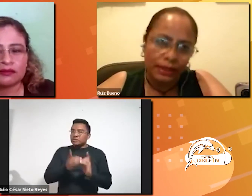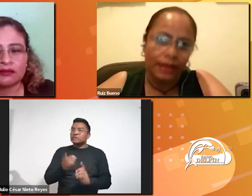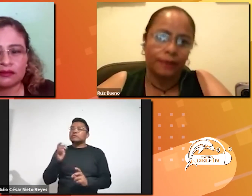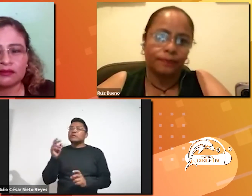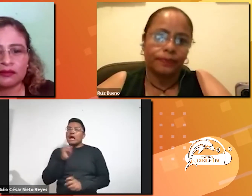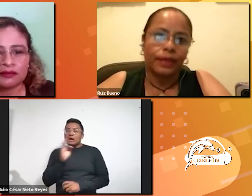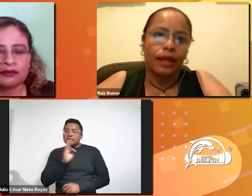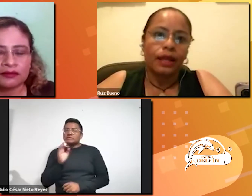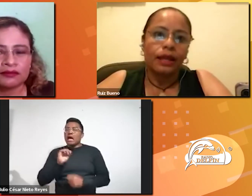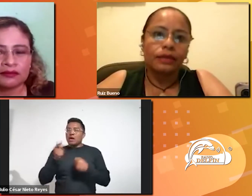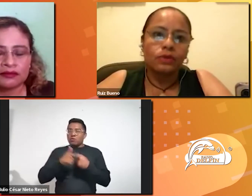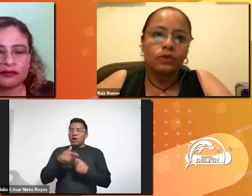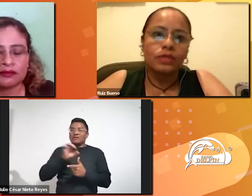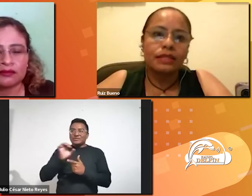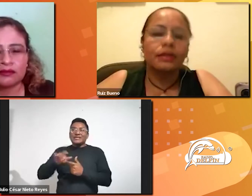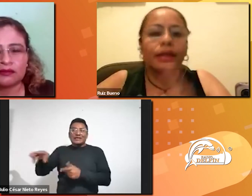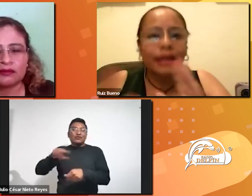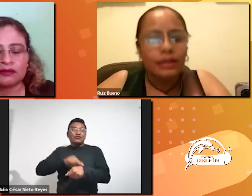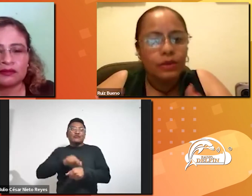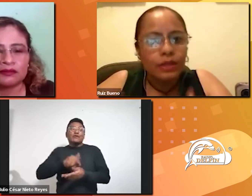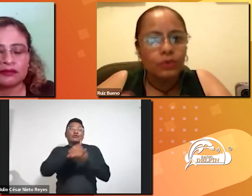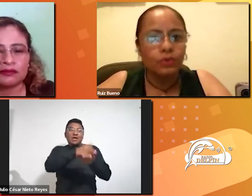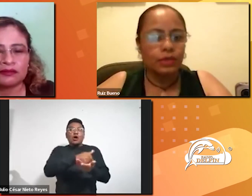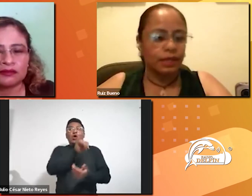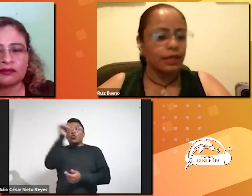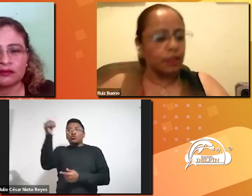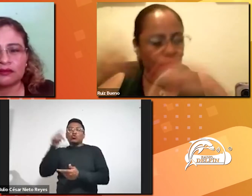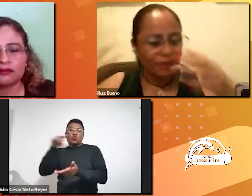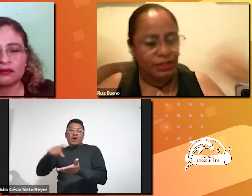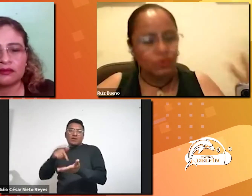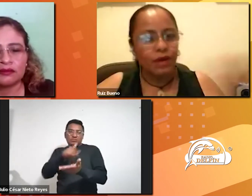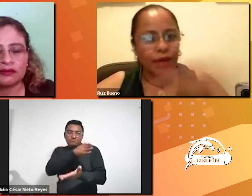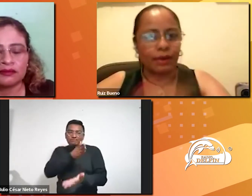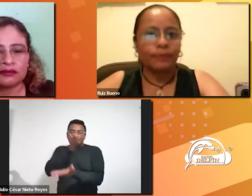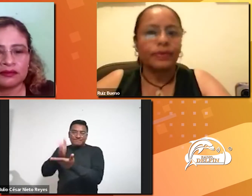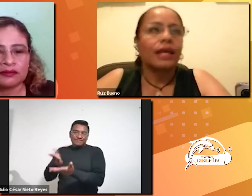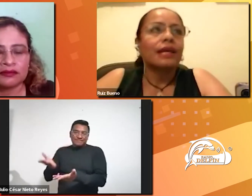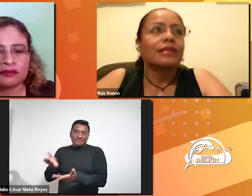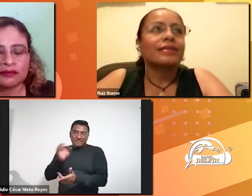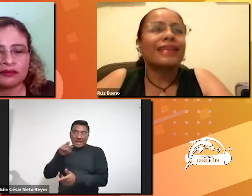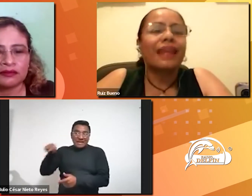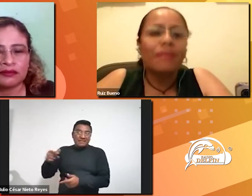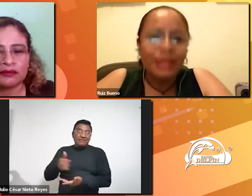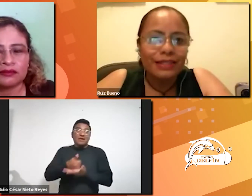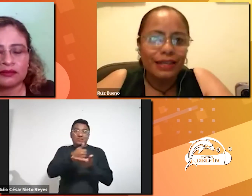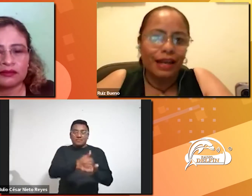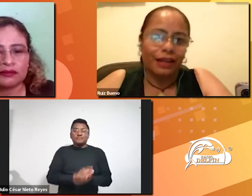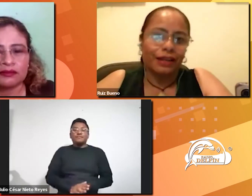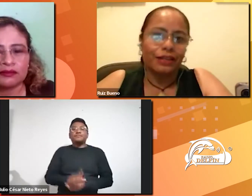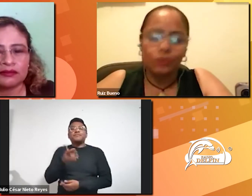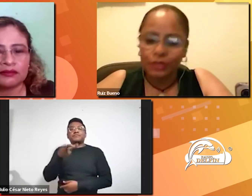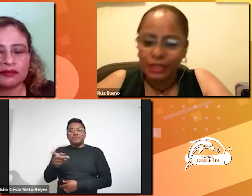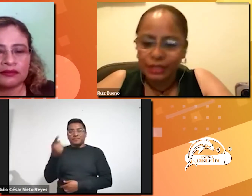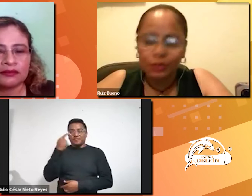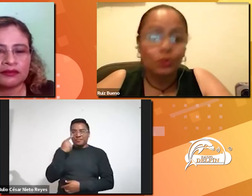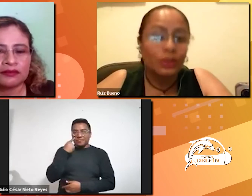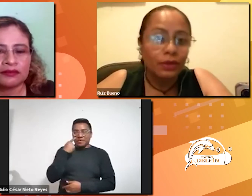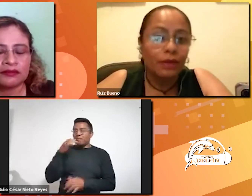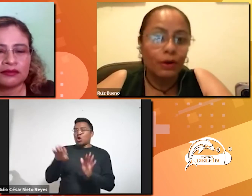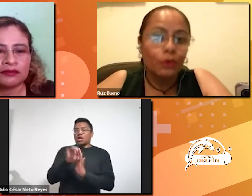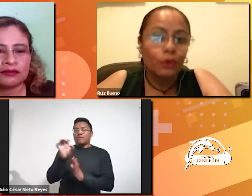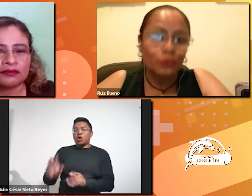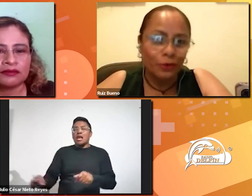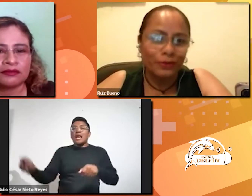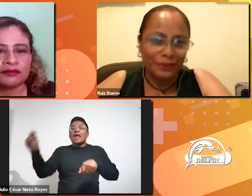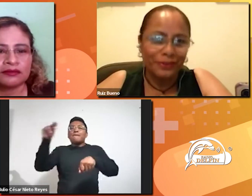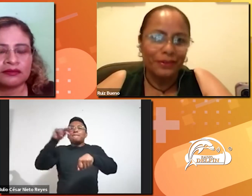salud mental. Entonces, ¿qué es lo que sucede? Y lo reflexionaba. Si en la medicina, en sus inicios, ¿cuánto